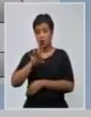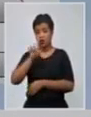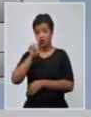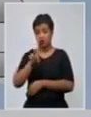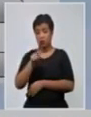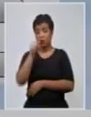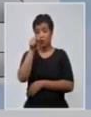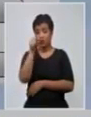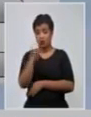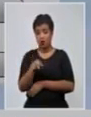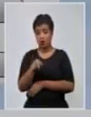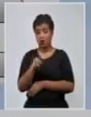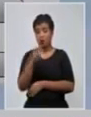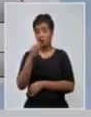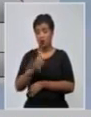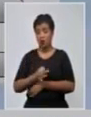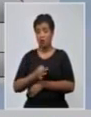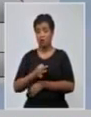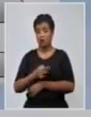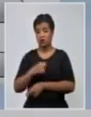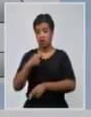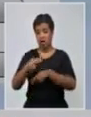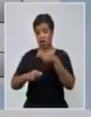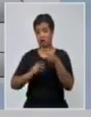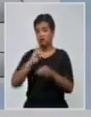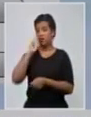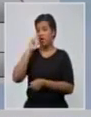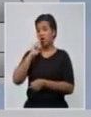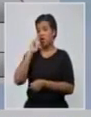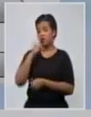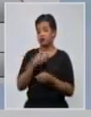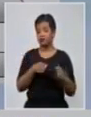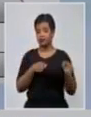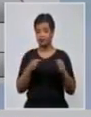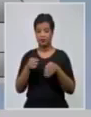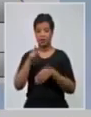1.724.741 muestras realizadas y